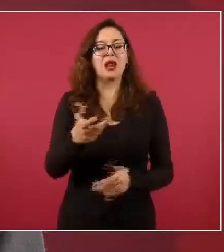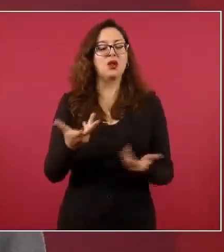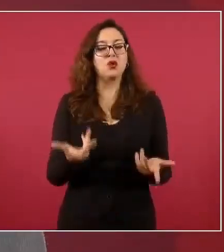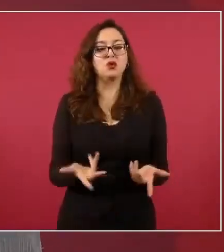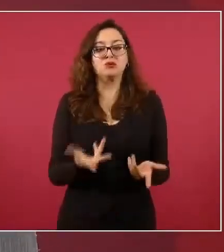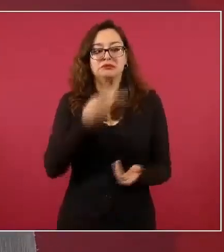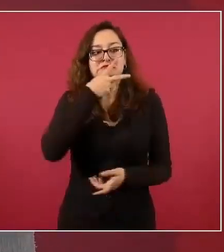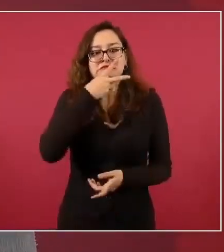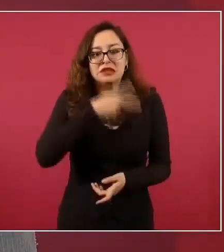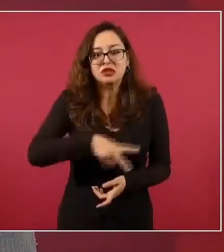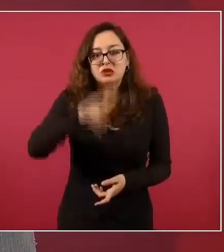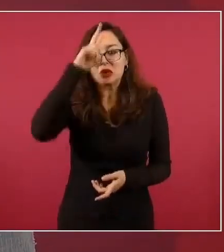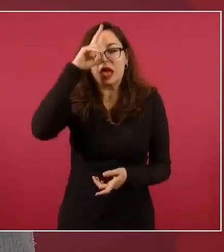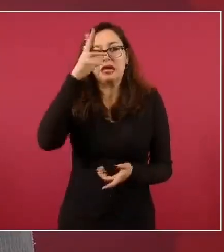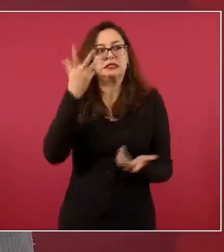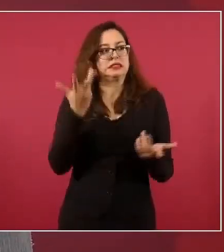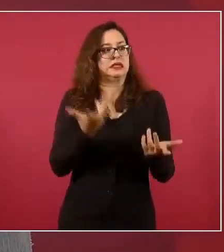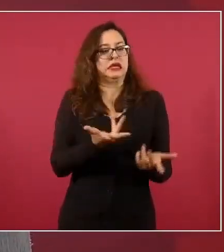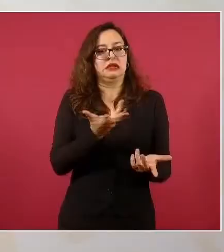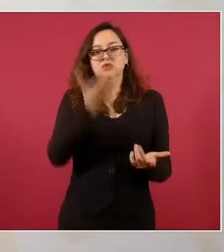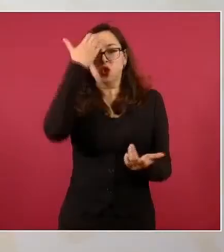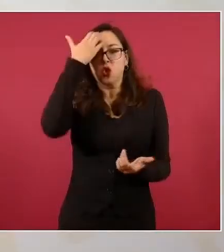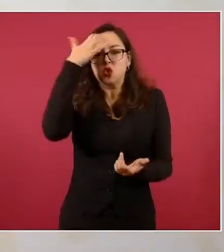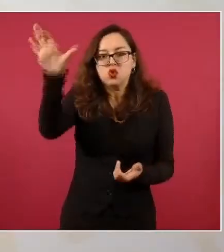decir ignorancia.